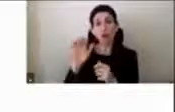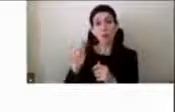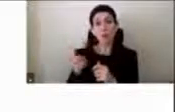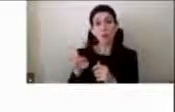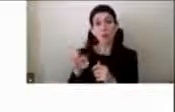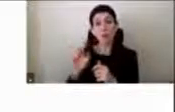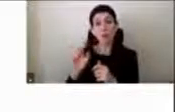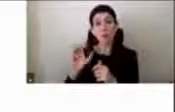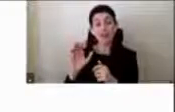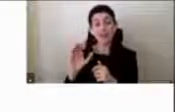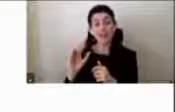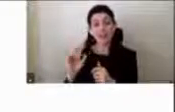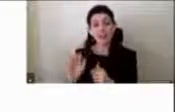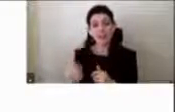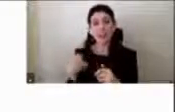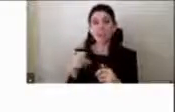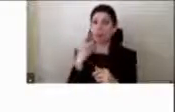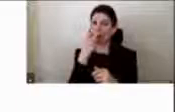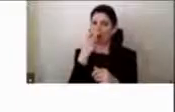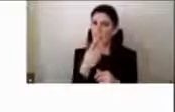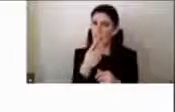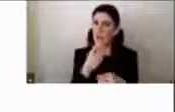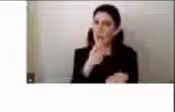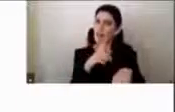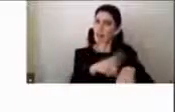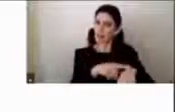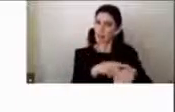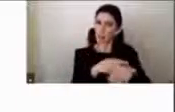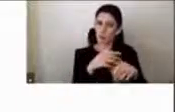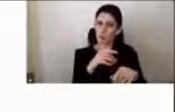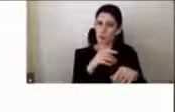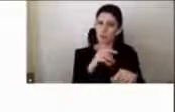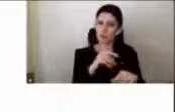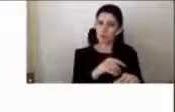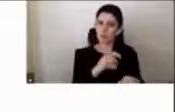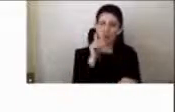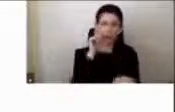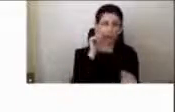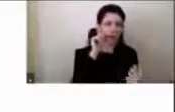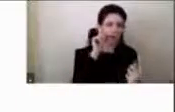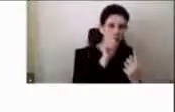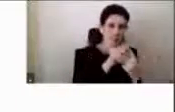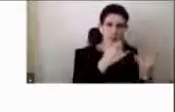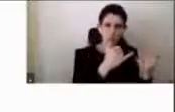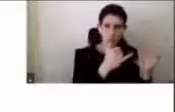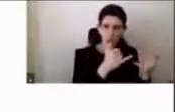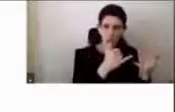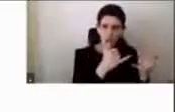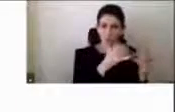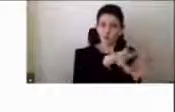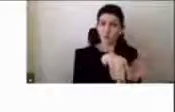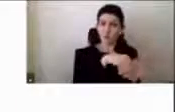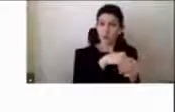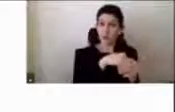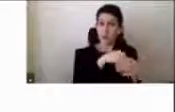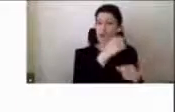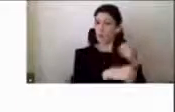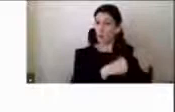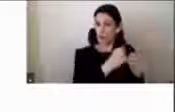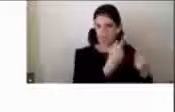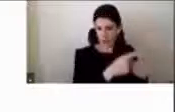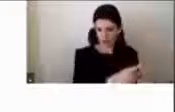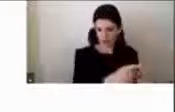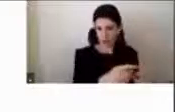de tiempo dedicado a jugar, incluyendo distintas edades, y el tamaño de los componentes de